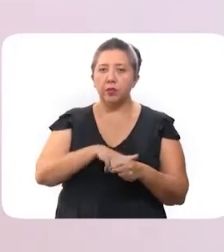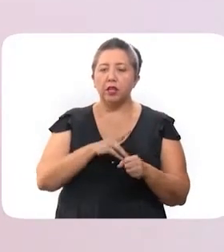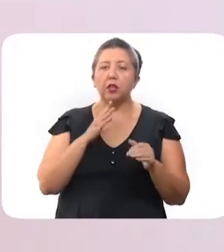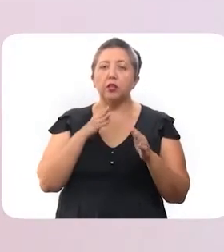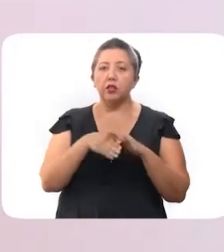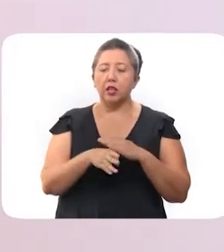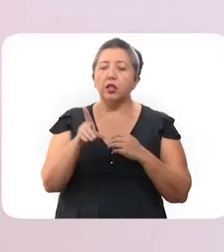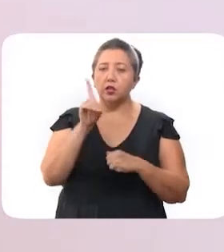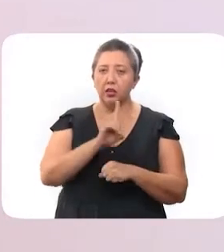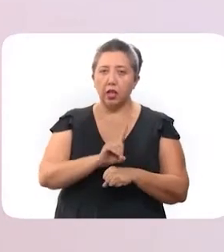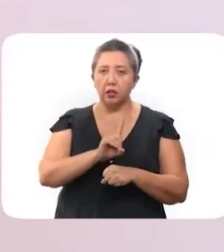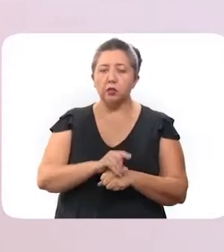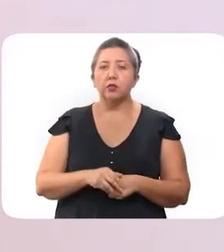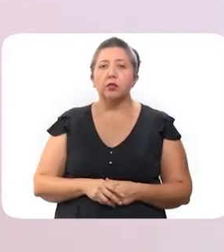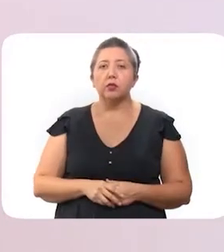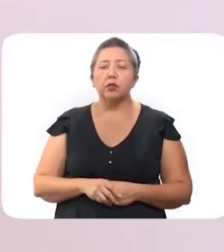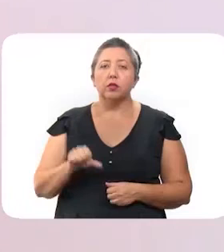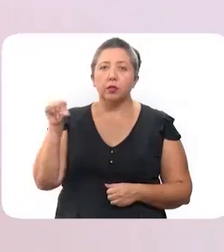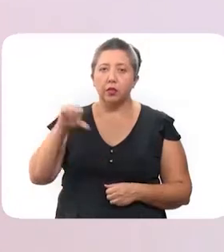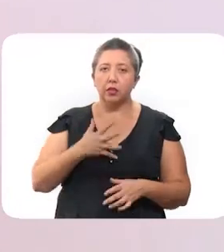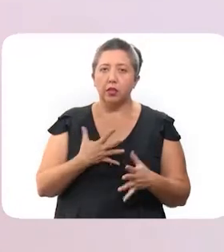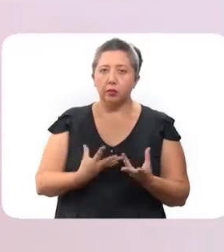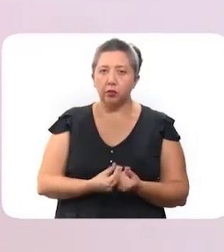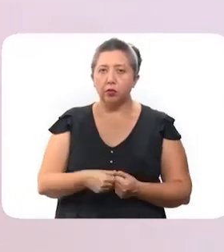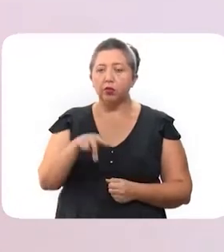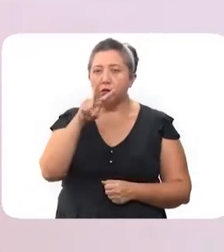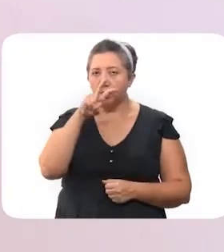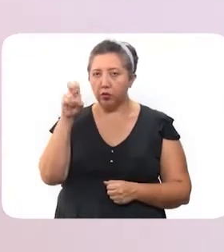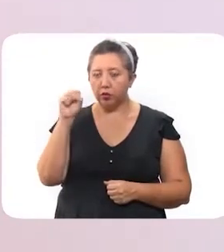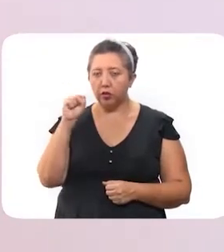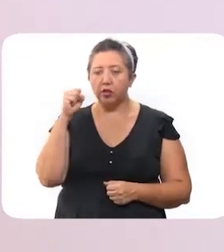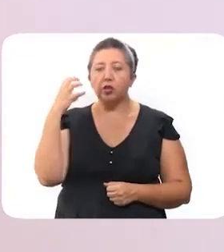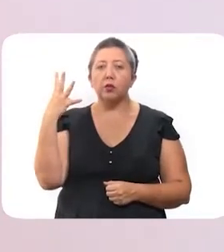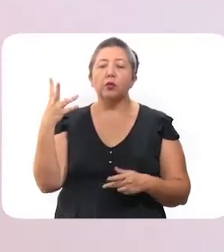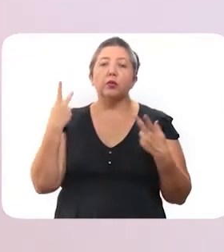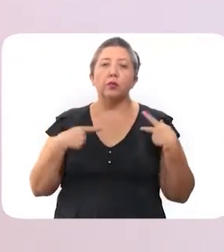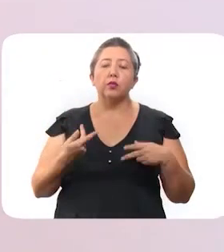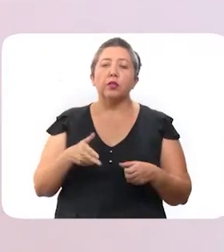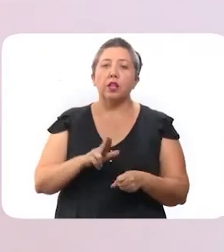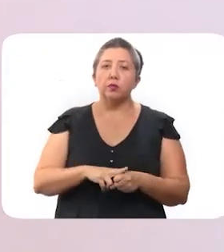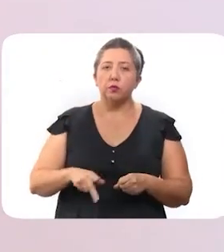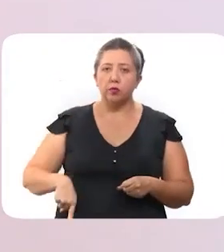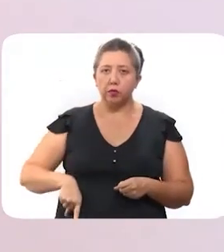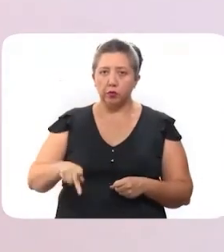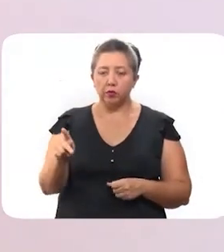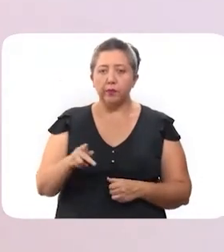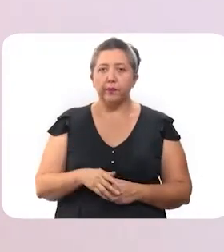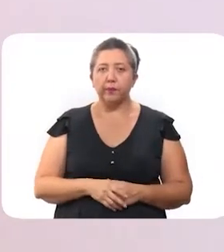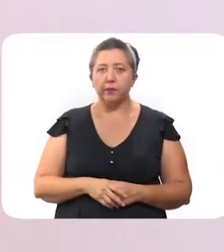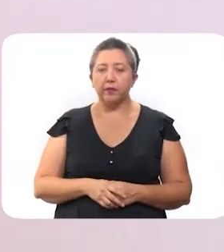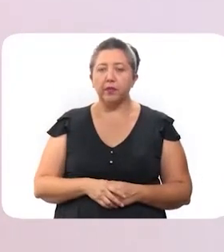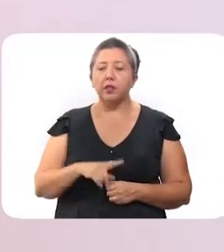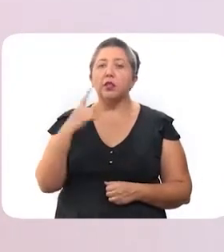ocupación hospitalaria y los ingresos diarios. El día de hoy tenemos 264 pacientes en hospitales